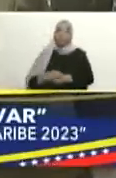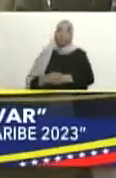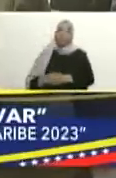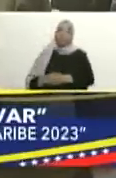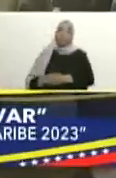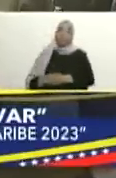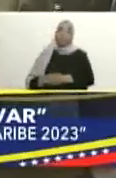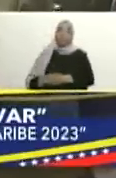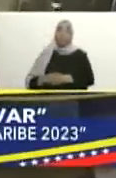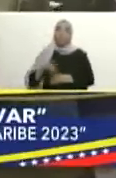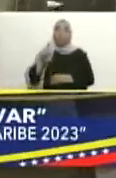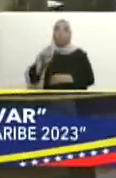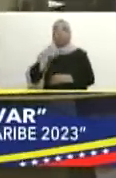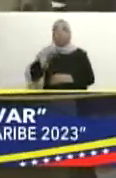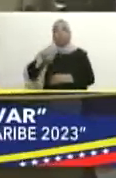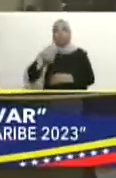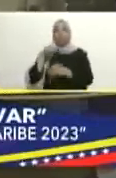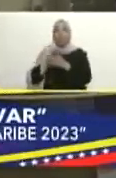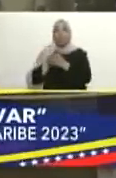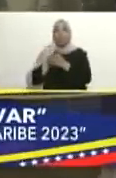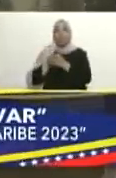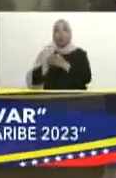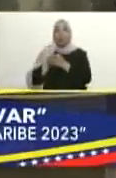Y díganle a ellos que son nuestros hermanos,